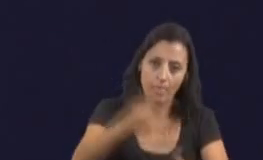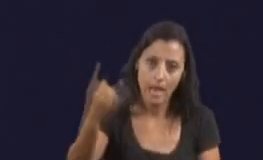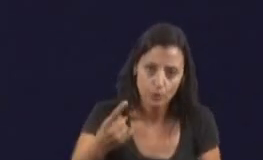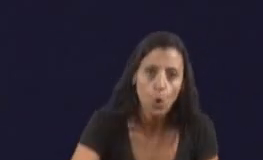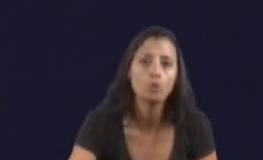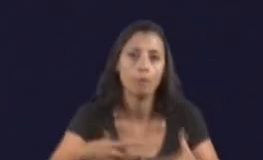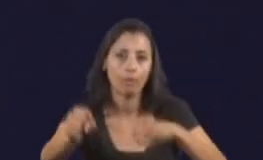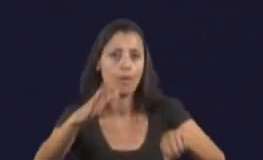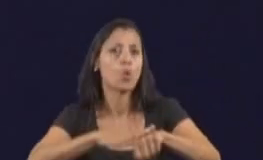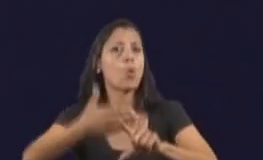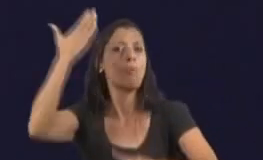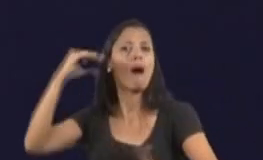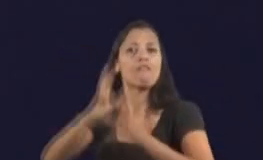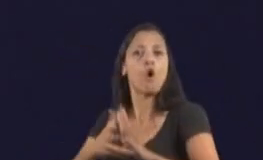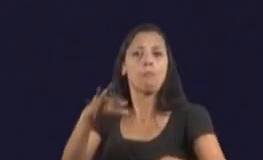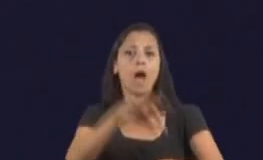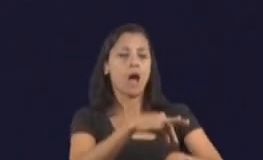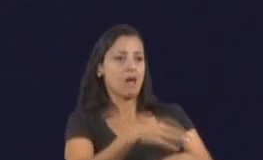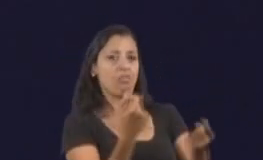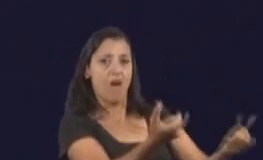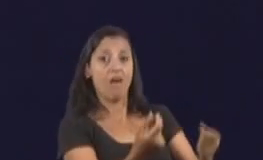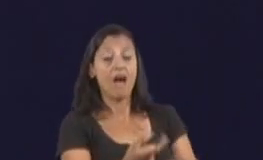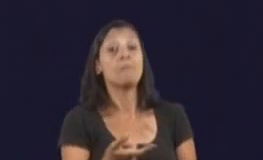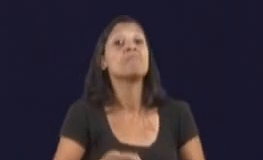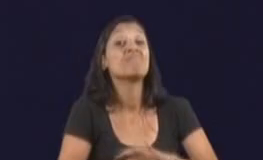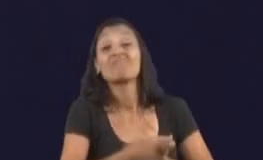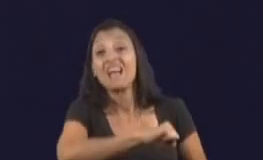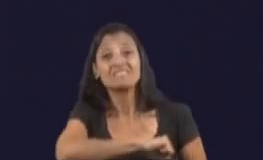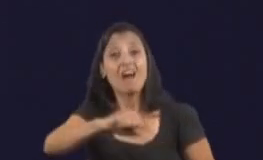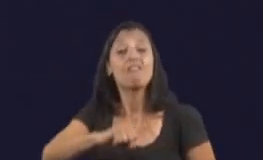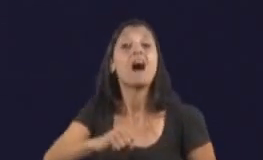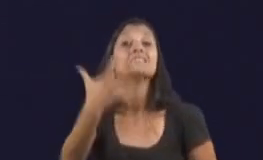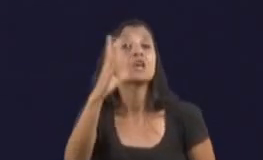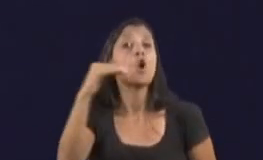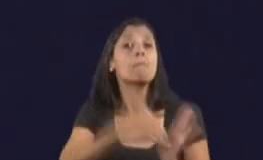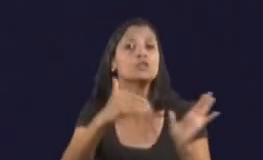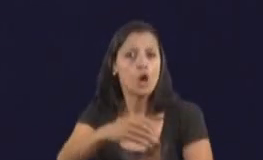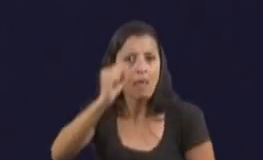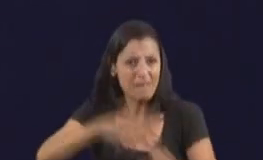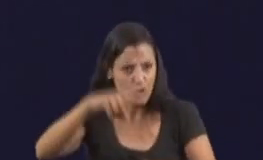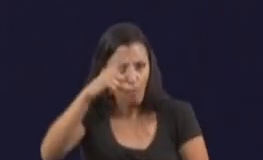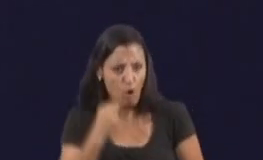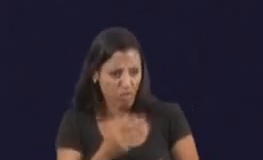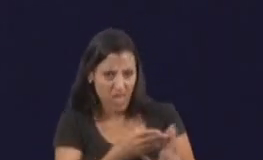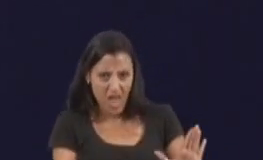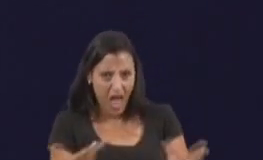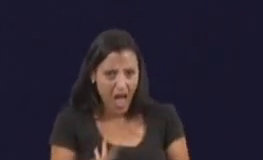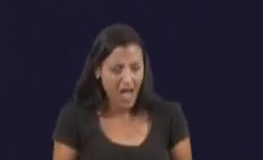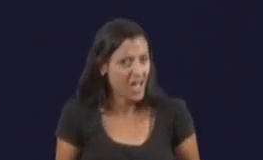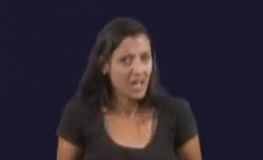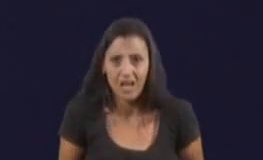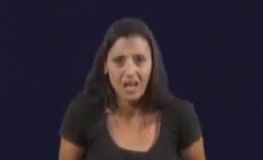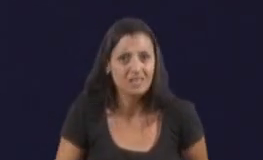truchas por el viejo esquema una estafa de 5 millones de pesos diarios en el PAMI. Entonces, el objetivo es, repito,